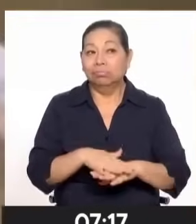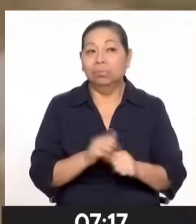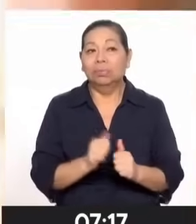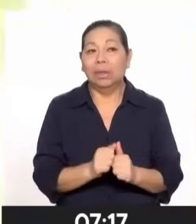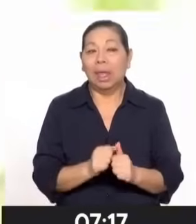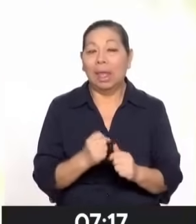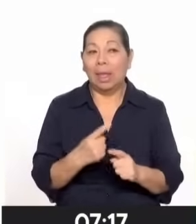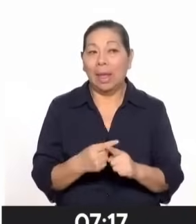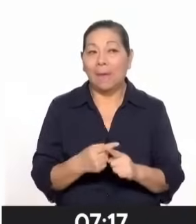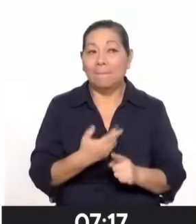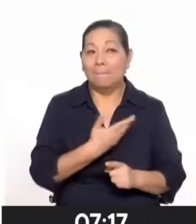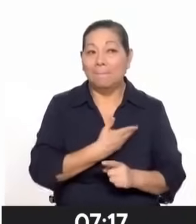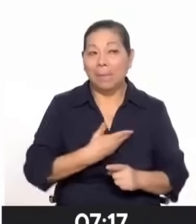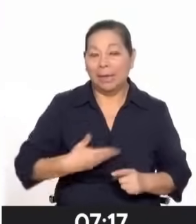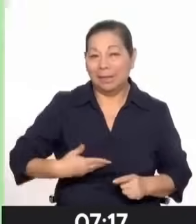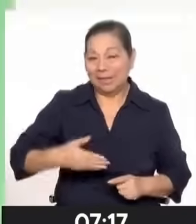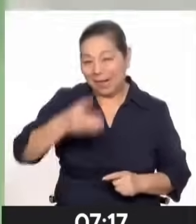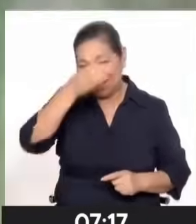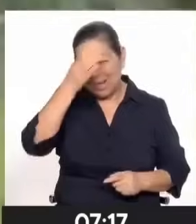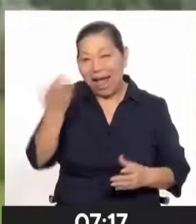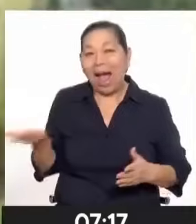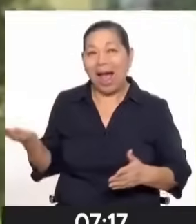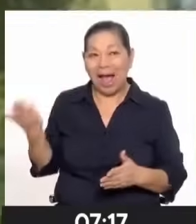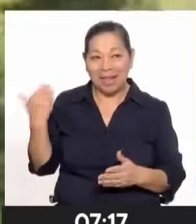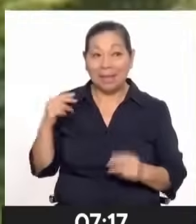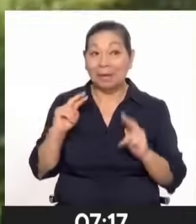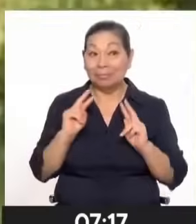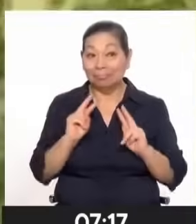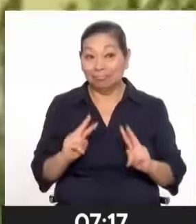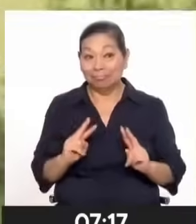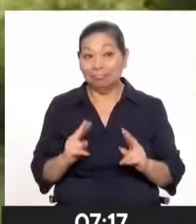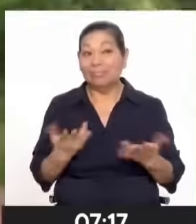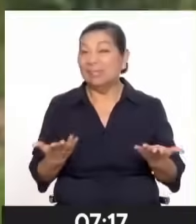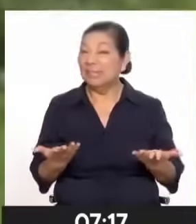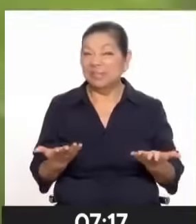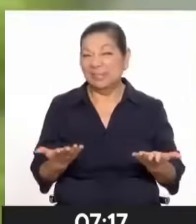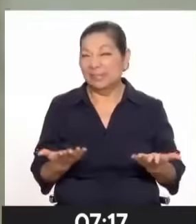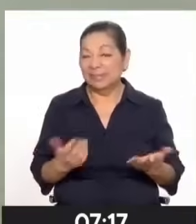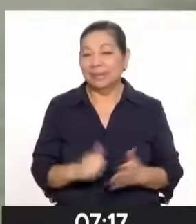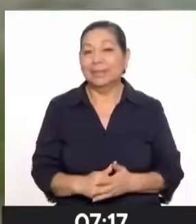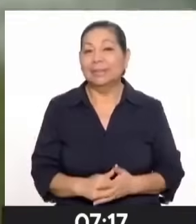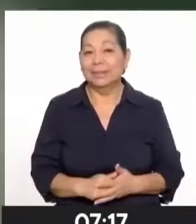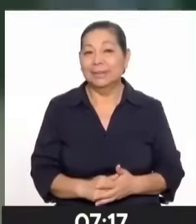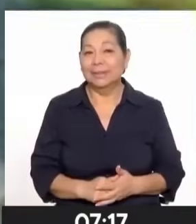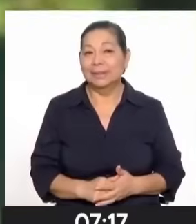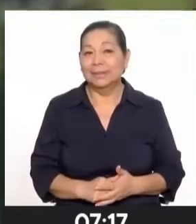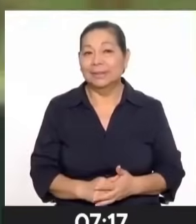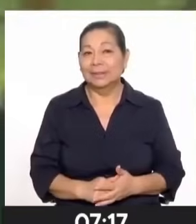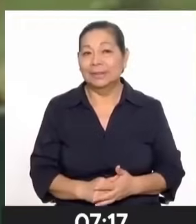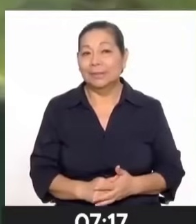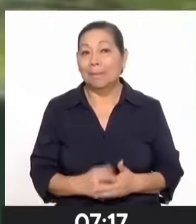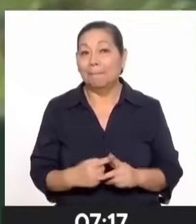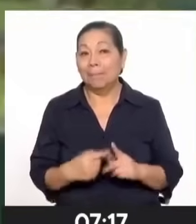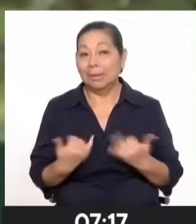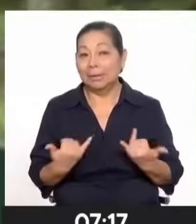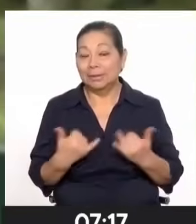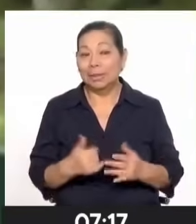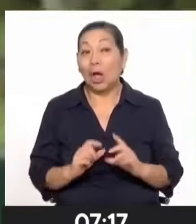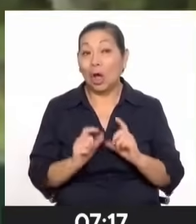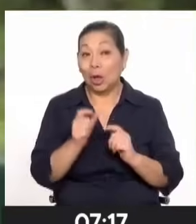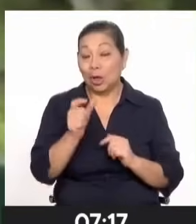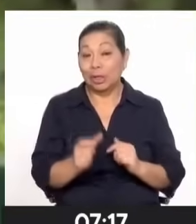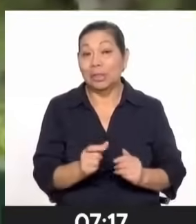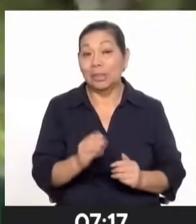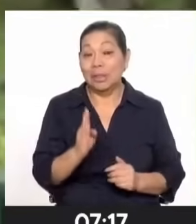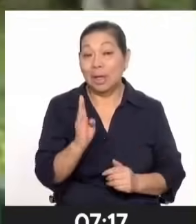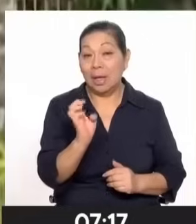del expresidente Pedro Castillo. Vamos a ver entonces cuál es la situación del congresista